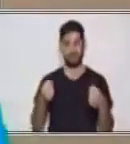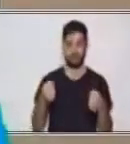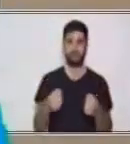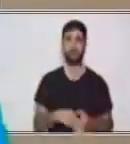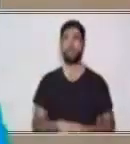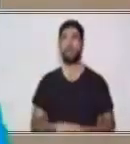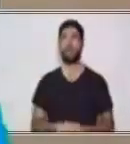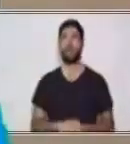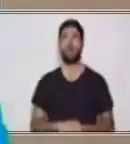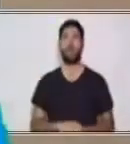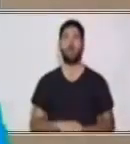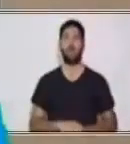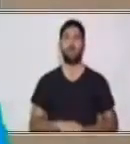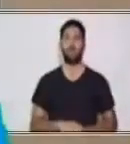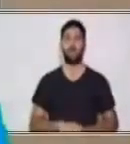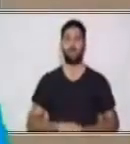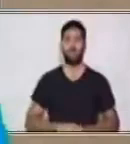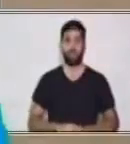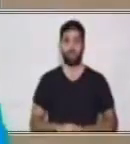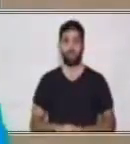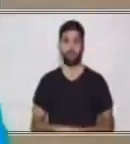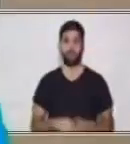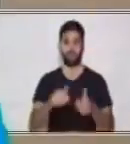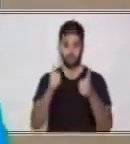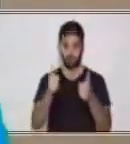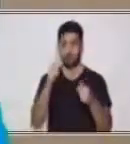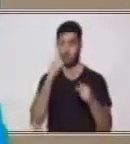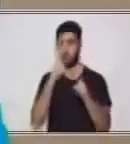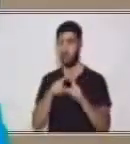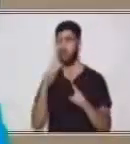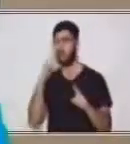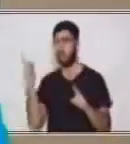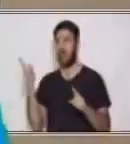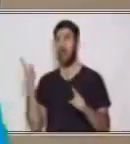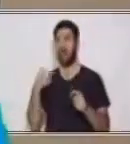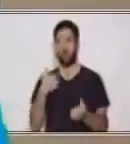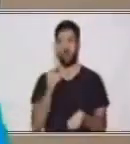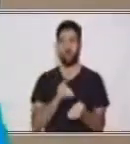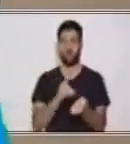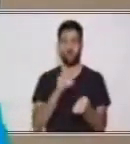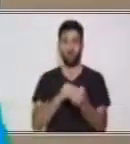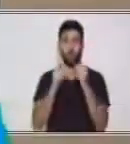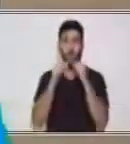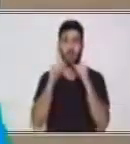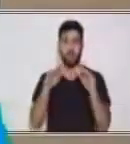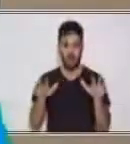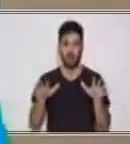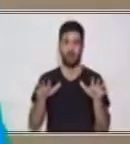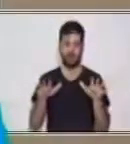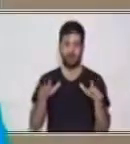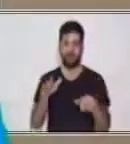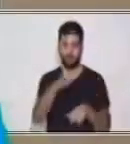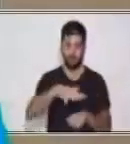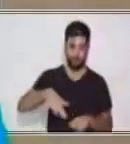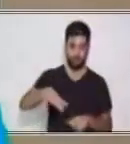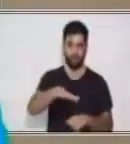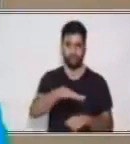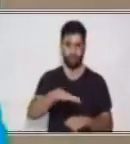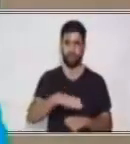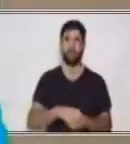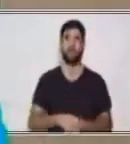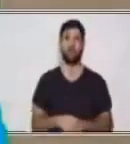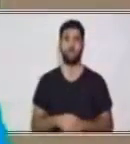medios de transporte que son aéreos. Y el veterinario, pues es el que tiene la función de poder atender a